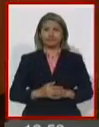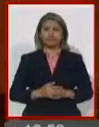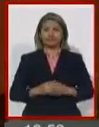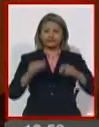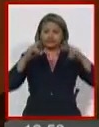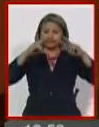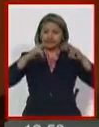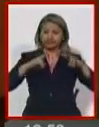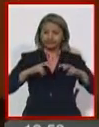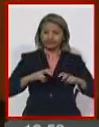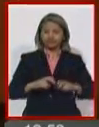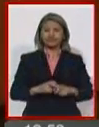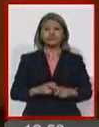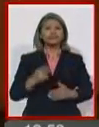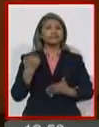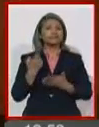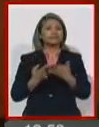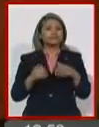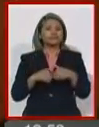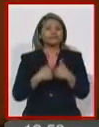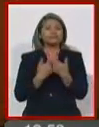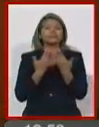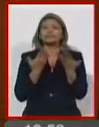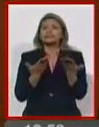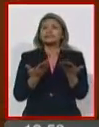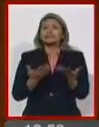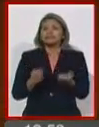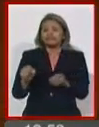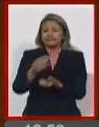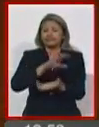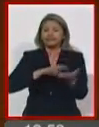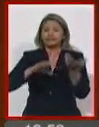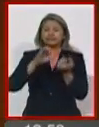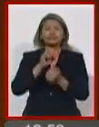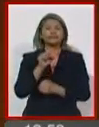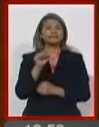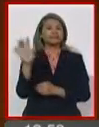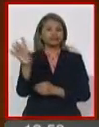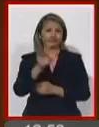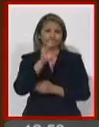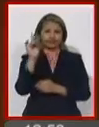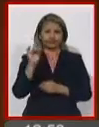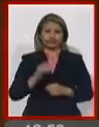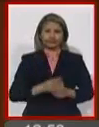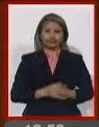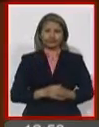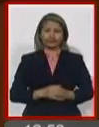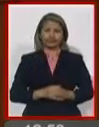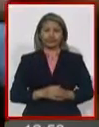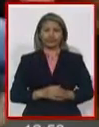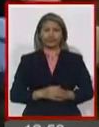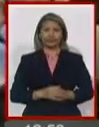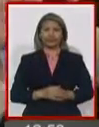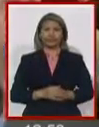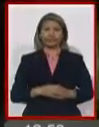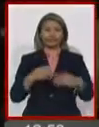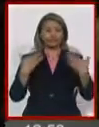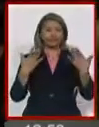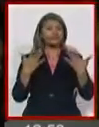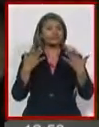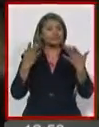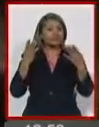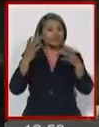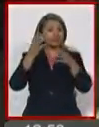Hicimos un análisis de la situación actual, de la convulsión que se está viviendo actualmente en Bolivia. Y llegamos